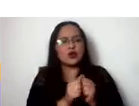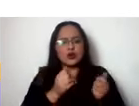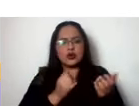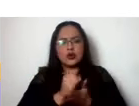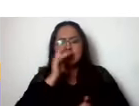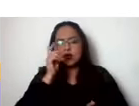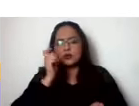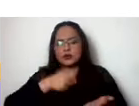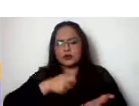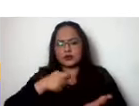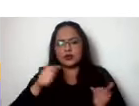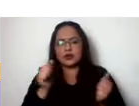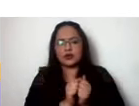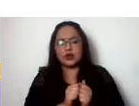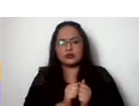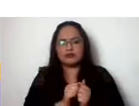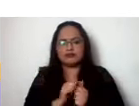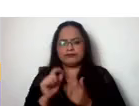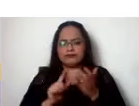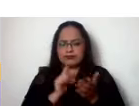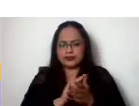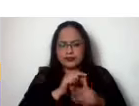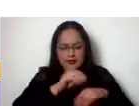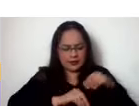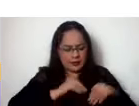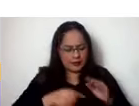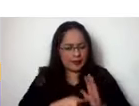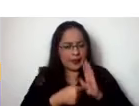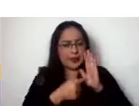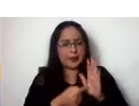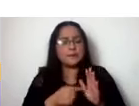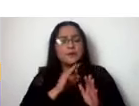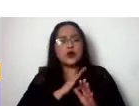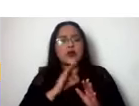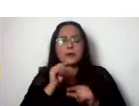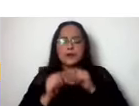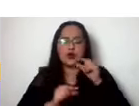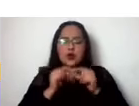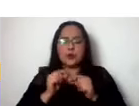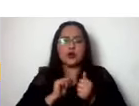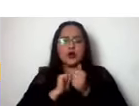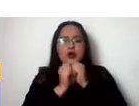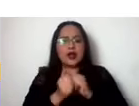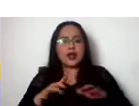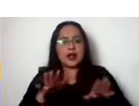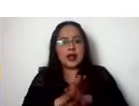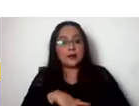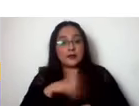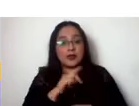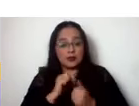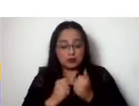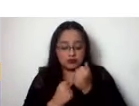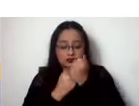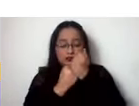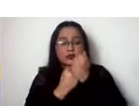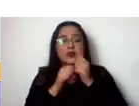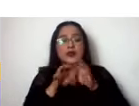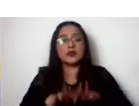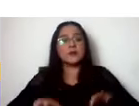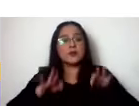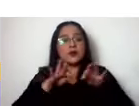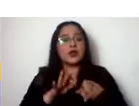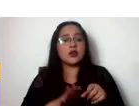del derecho, hacer el cambio estructural. Pero la base está en la sociedad, la base es que se